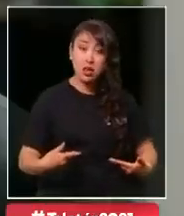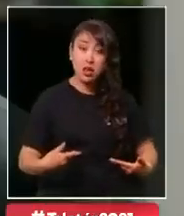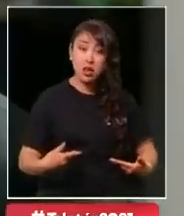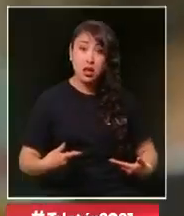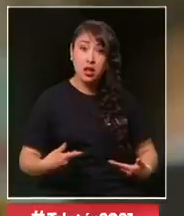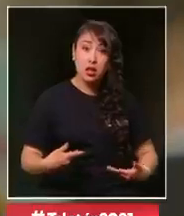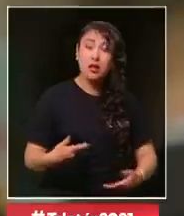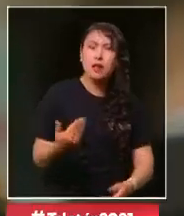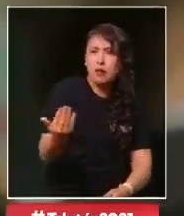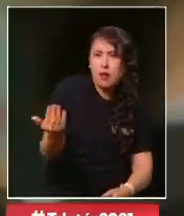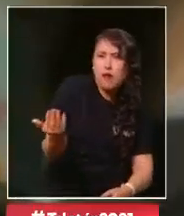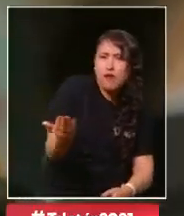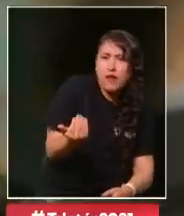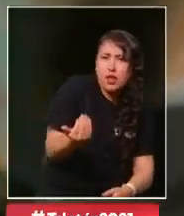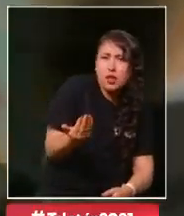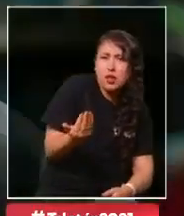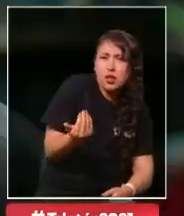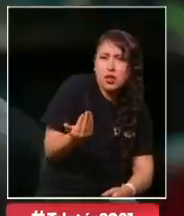Ven.